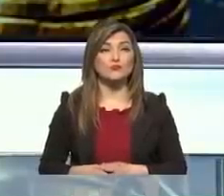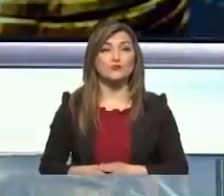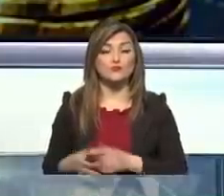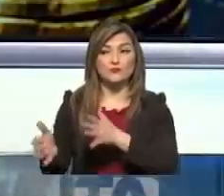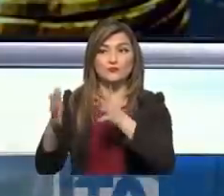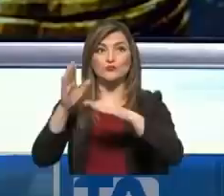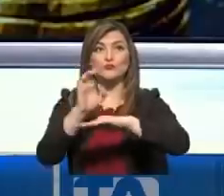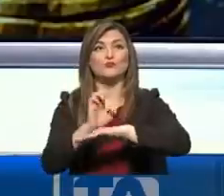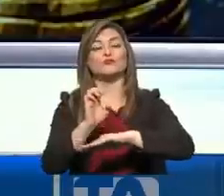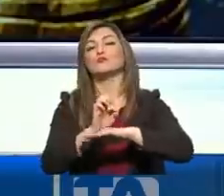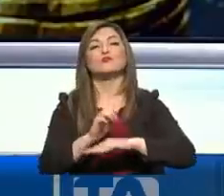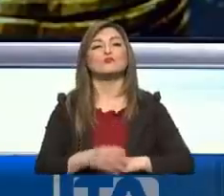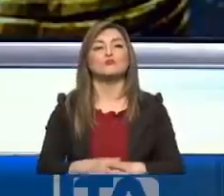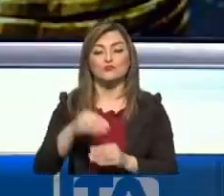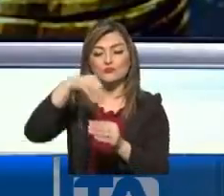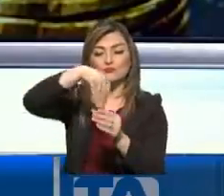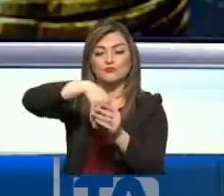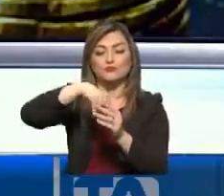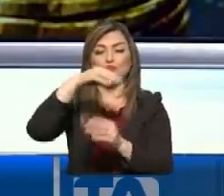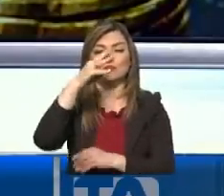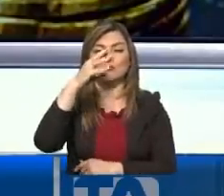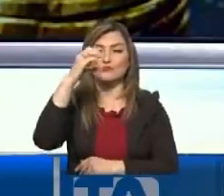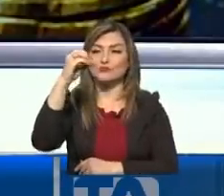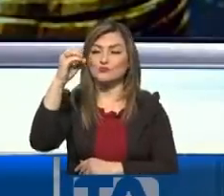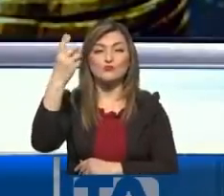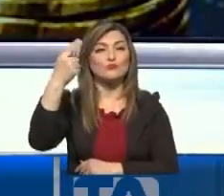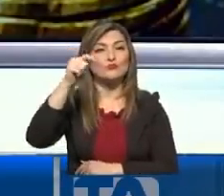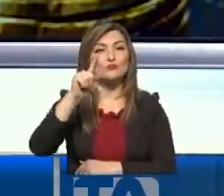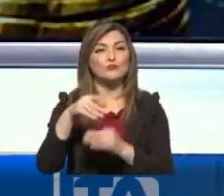El país tuvo un ahorro de 600 millones